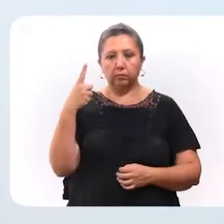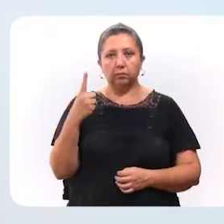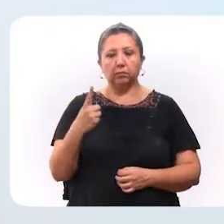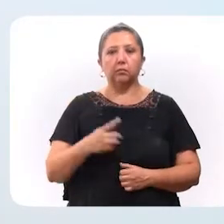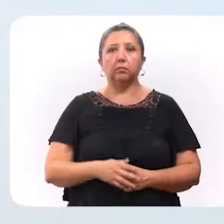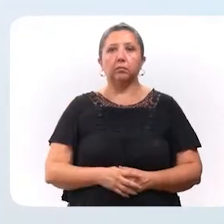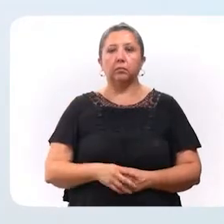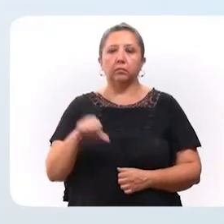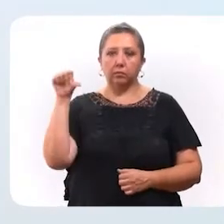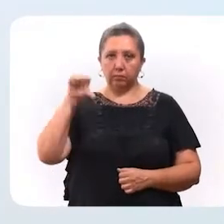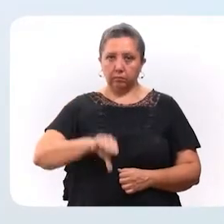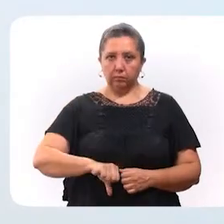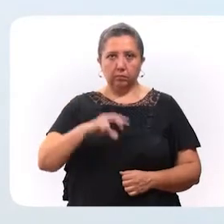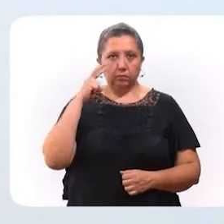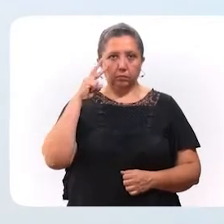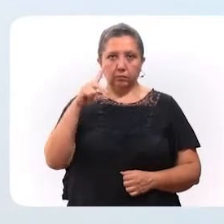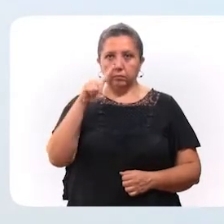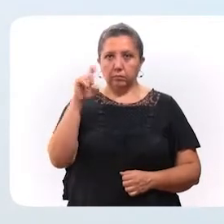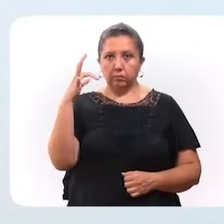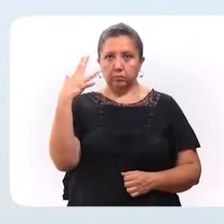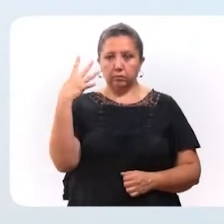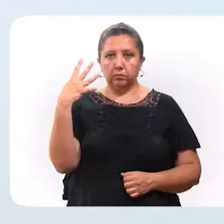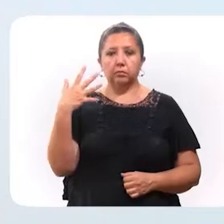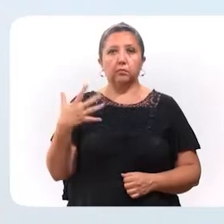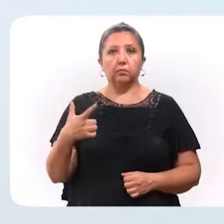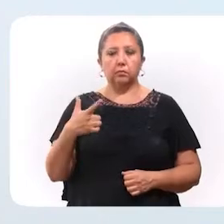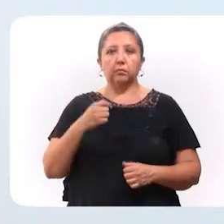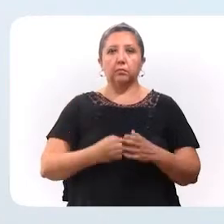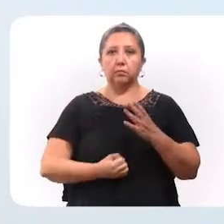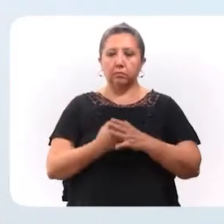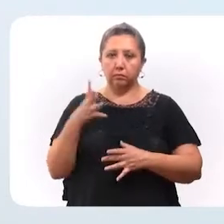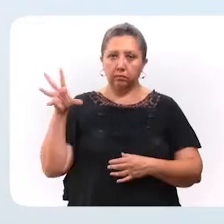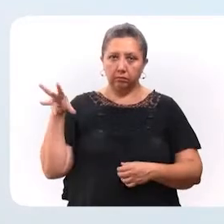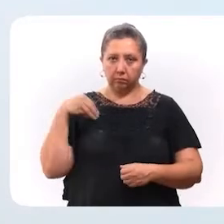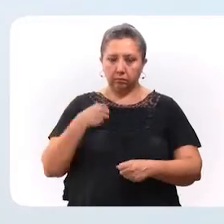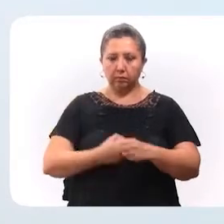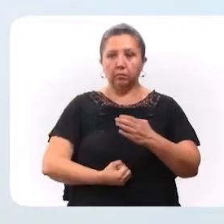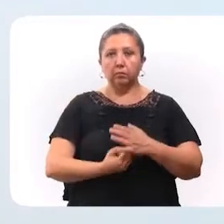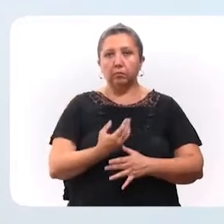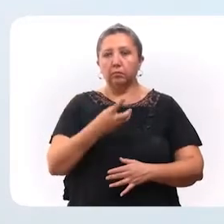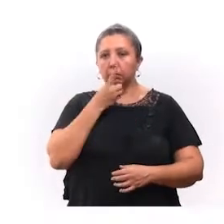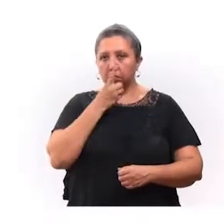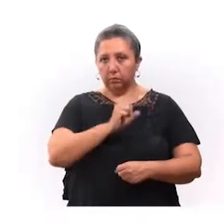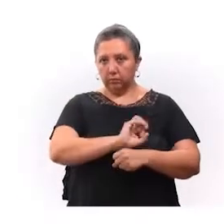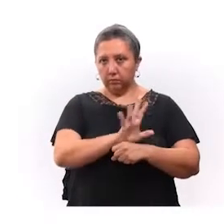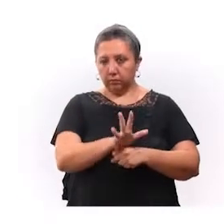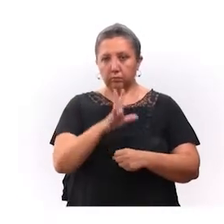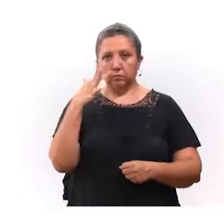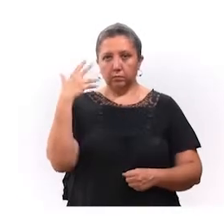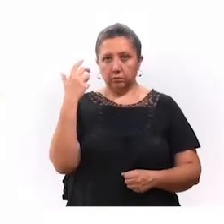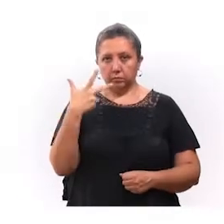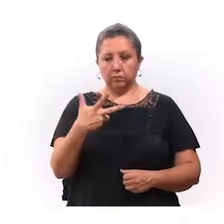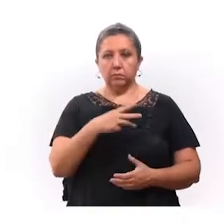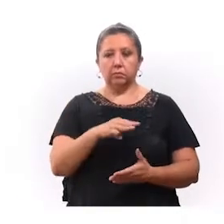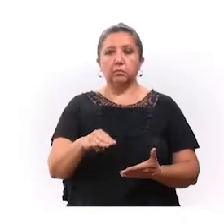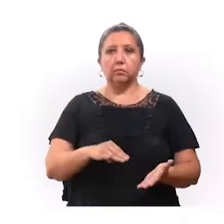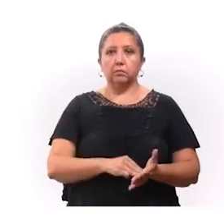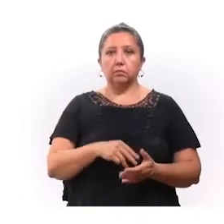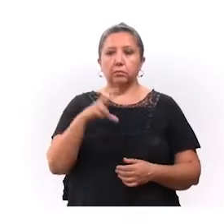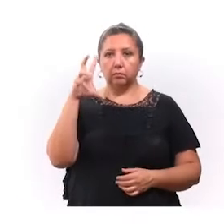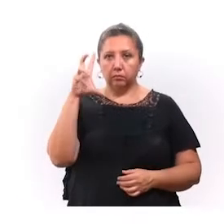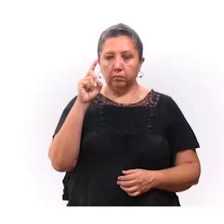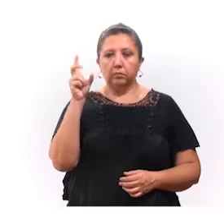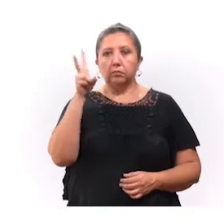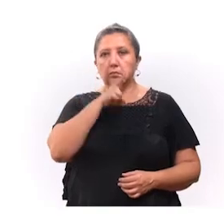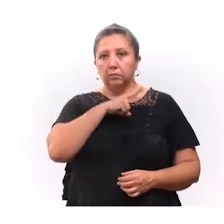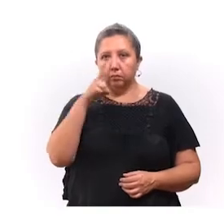78,651. Hoy se detectaron 157 nuevos contagios de coronavirus, 58 en Mérida, 30